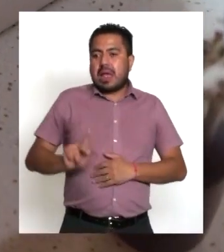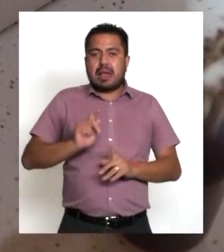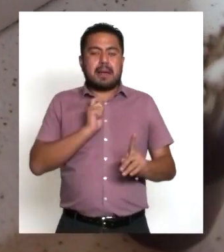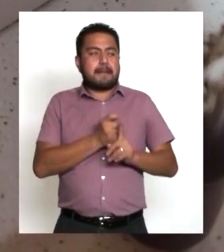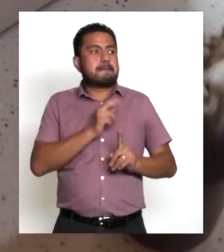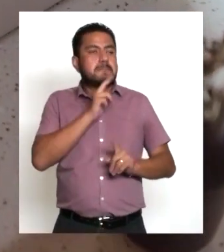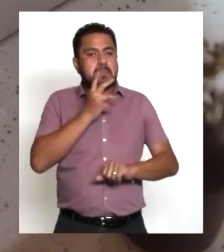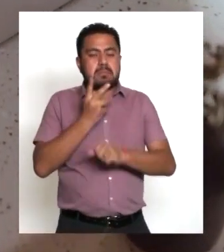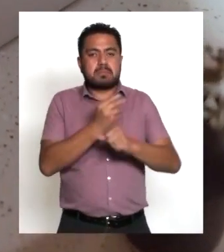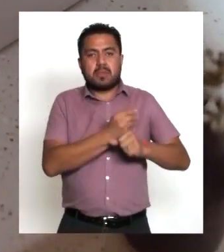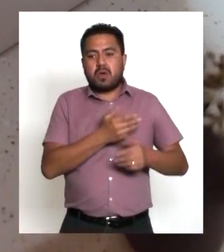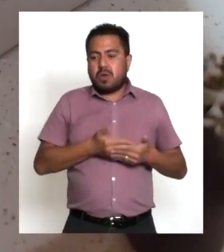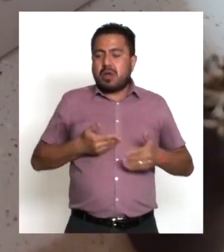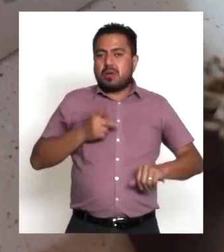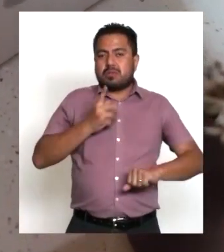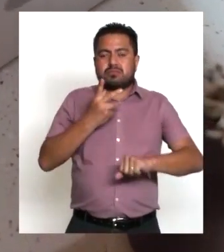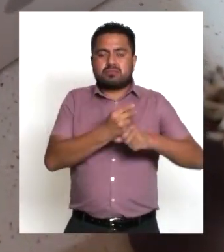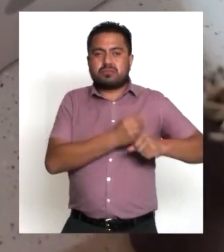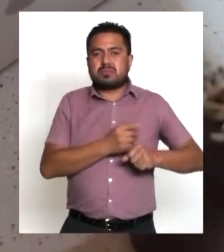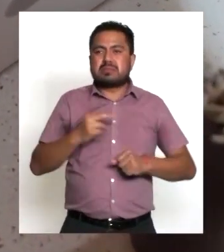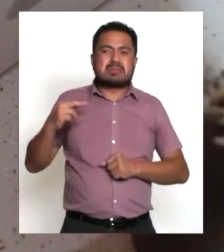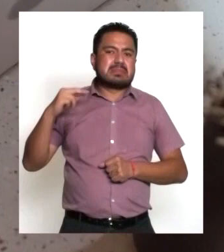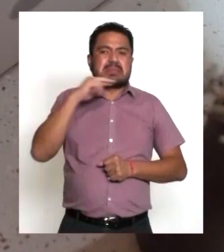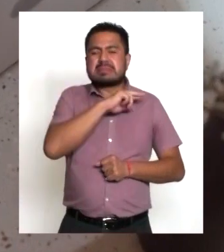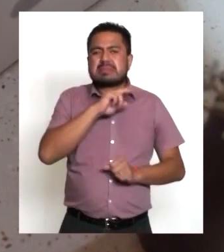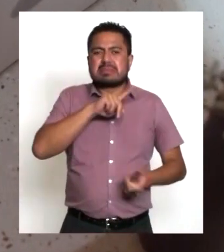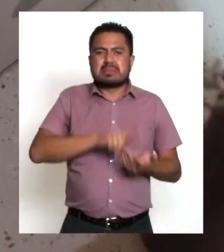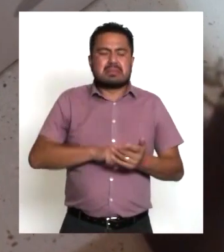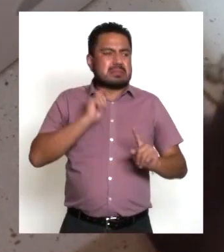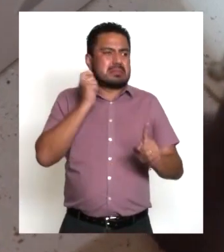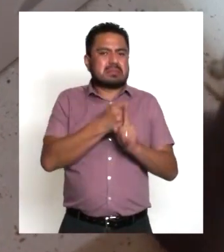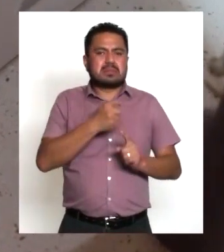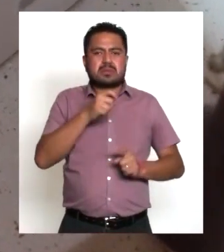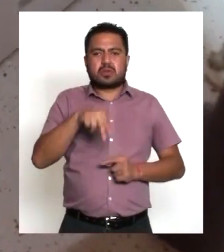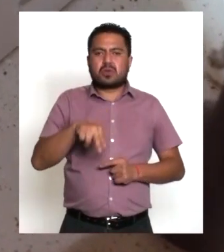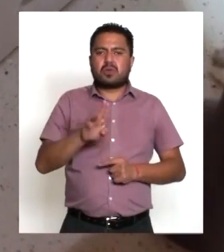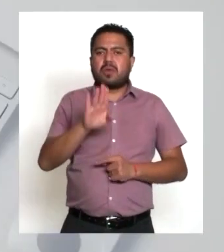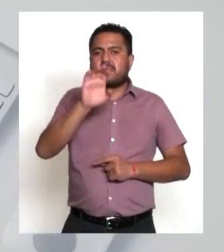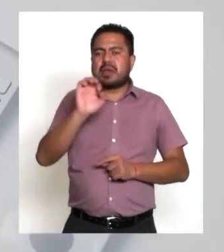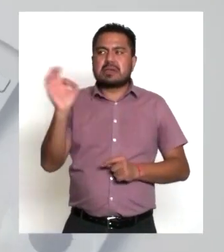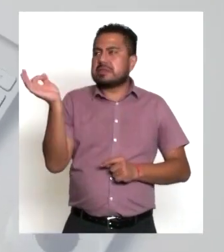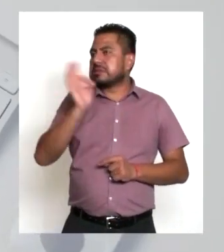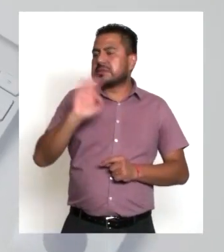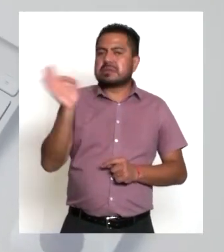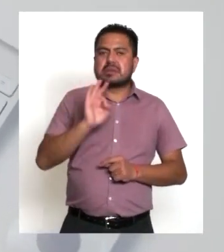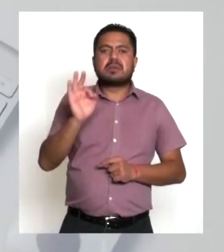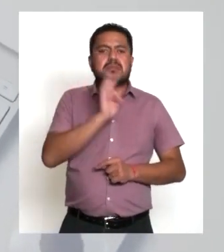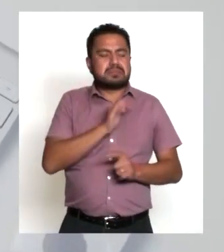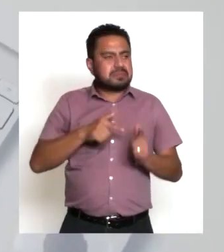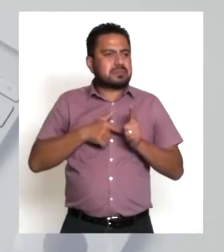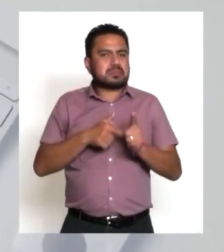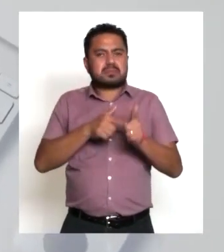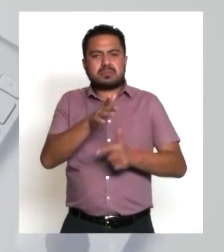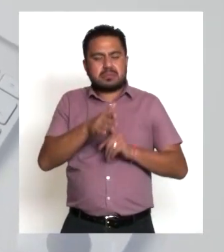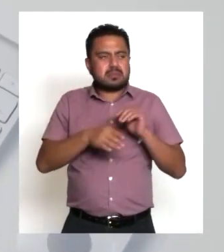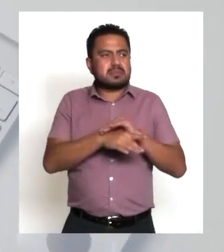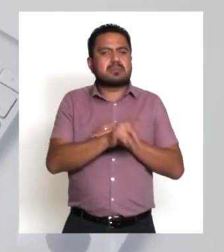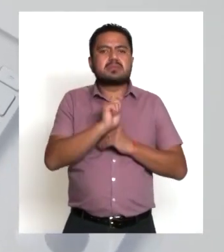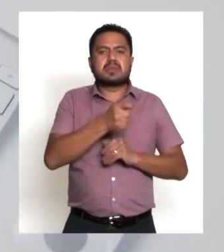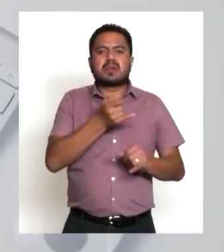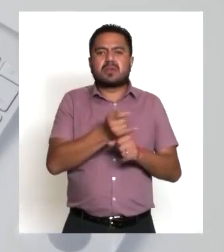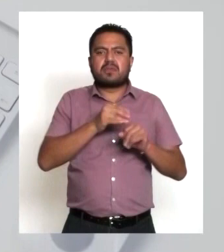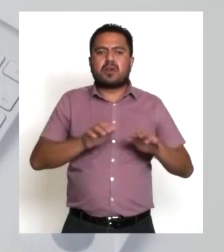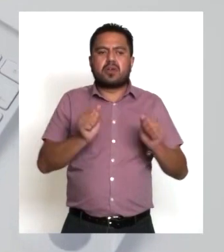la aplicación tiene mejoras o actualizaciones, rápidamente se ven reflejadas en la nube y es probable que puedas seguir accediendo